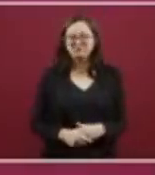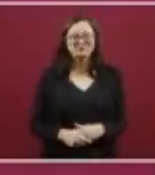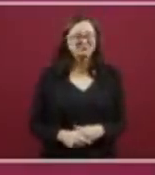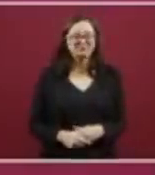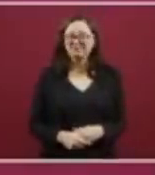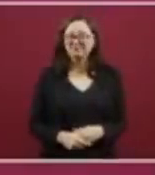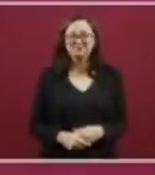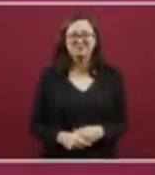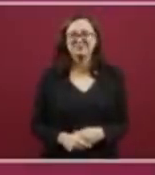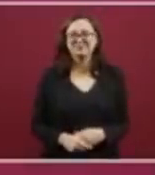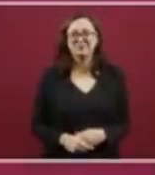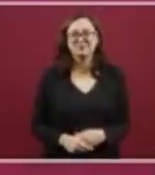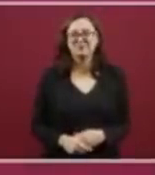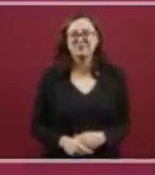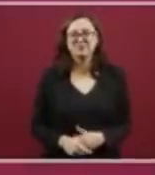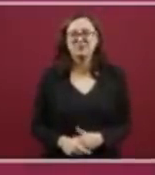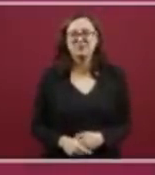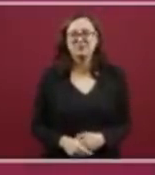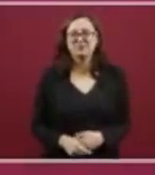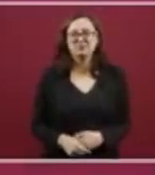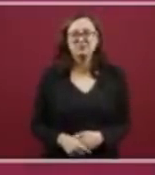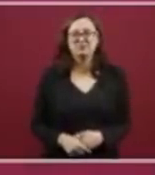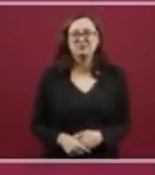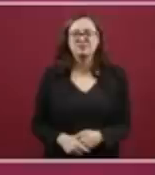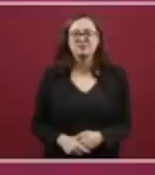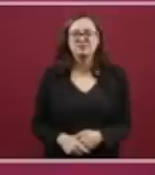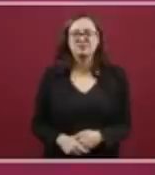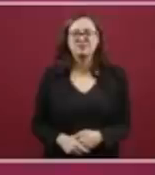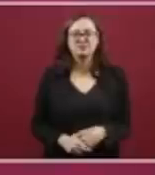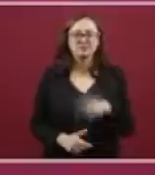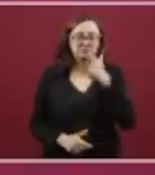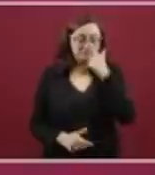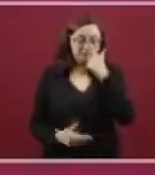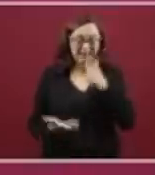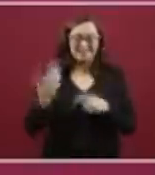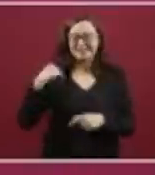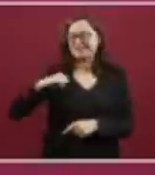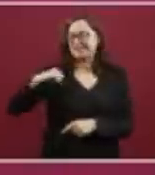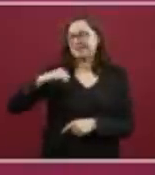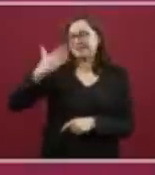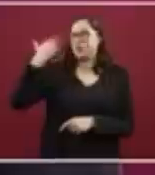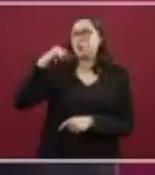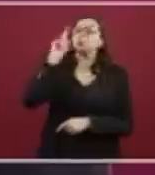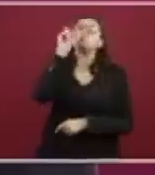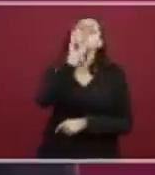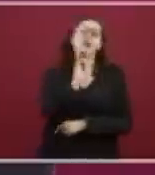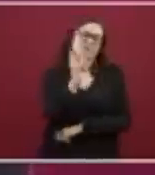Hace poco recordaba yo que las mujeres fifís